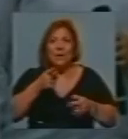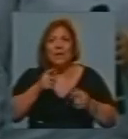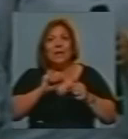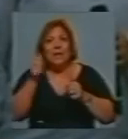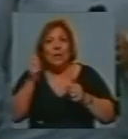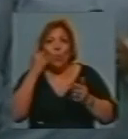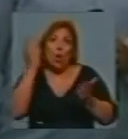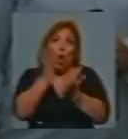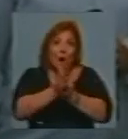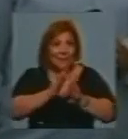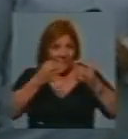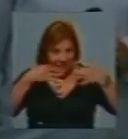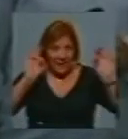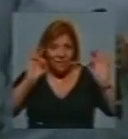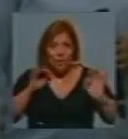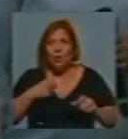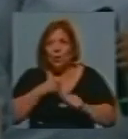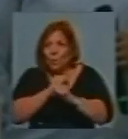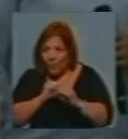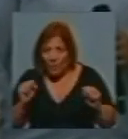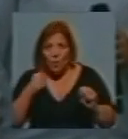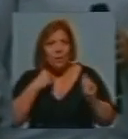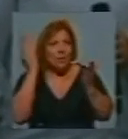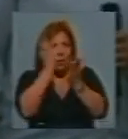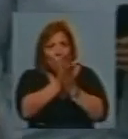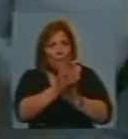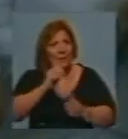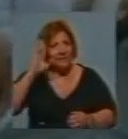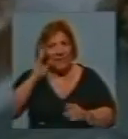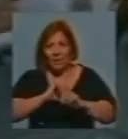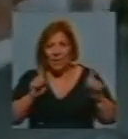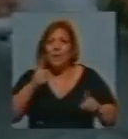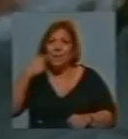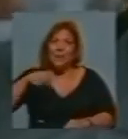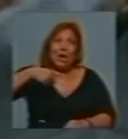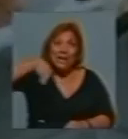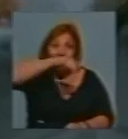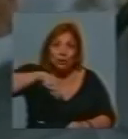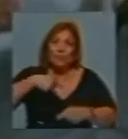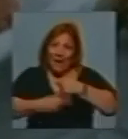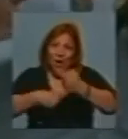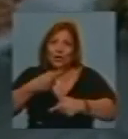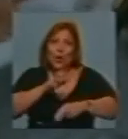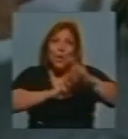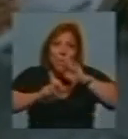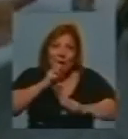el golpe de Estado. Yo puedo decir hoy, hemos derrotado el golpe de Estado, pero ellos van a continuar